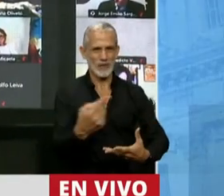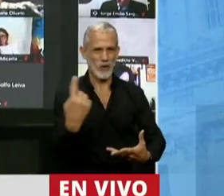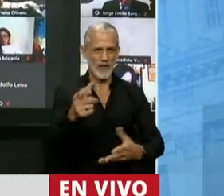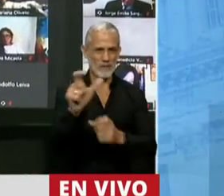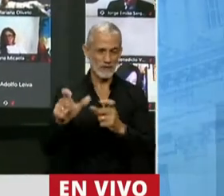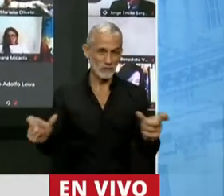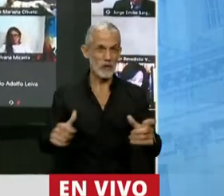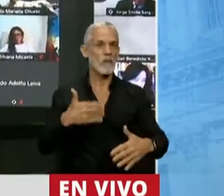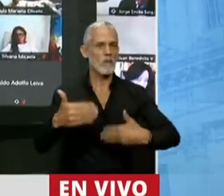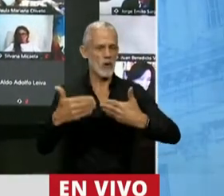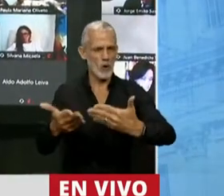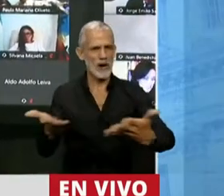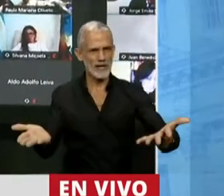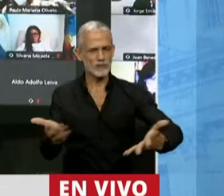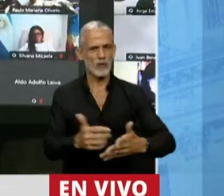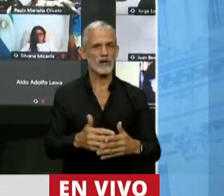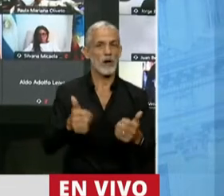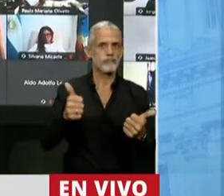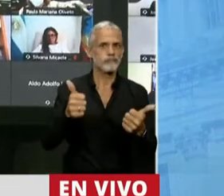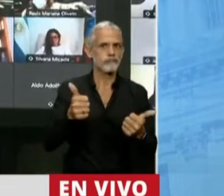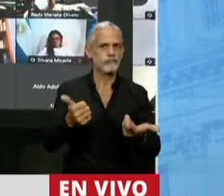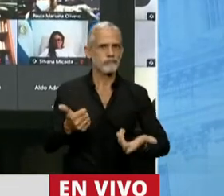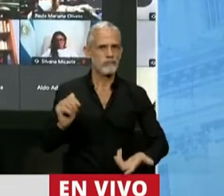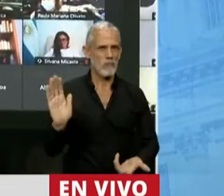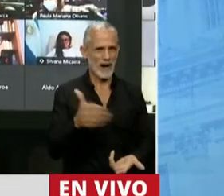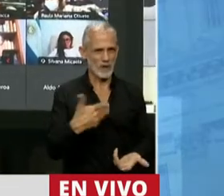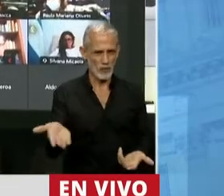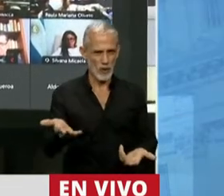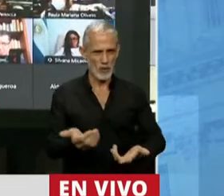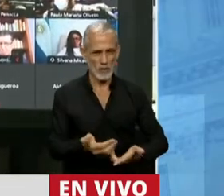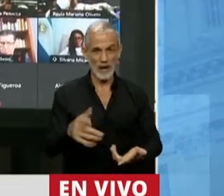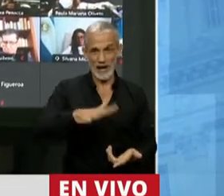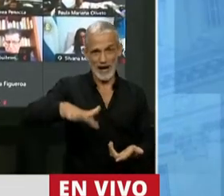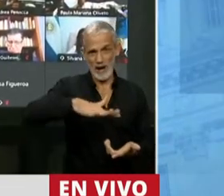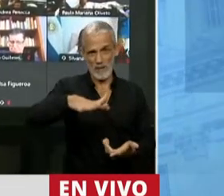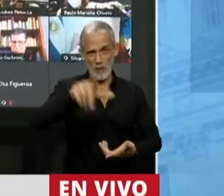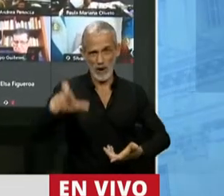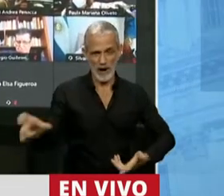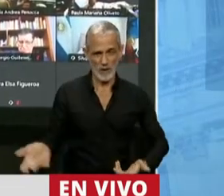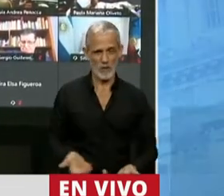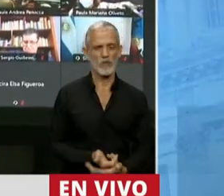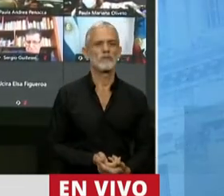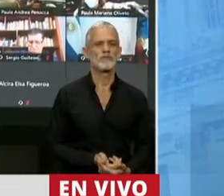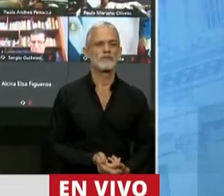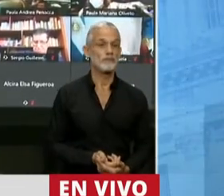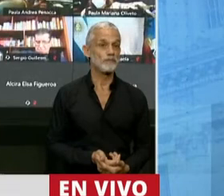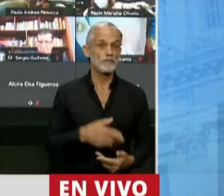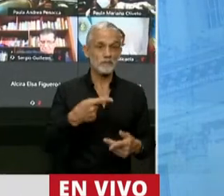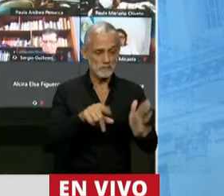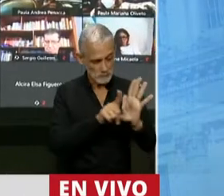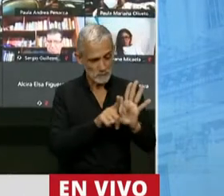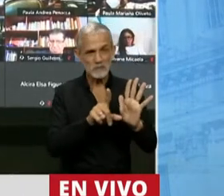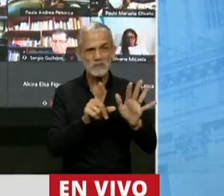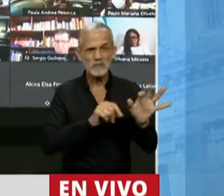progreso, que sea beneficioso para la población. Este proyecto de ley